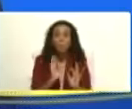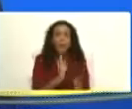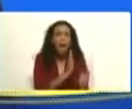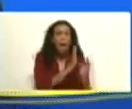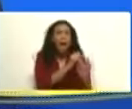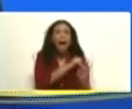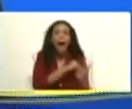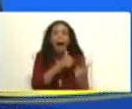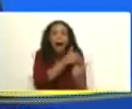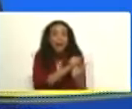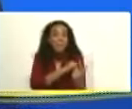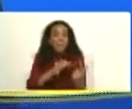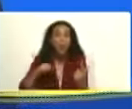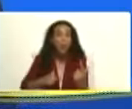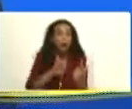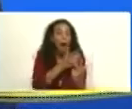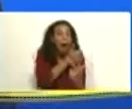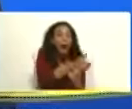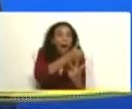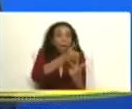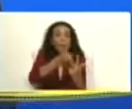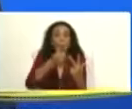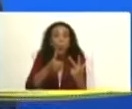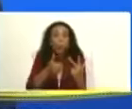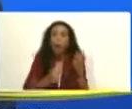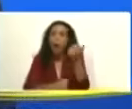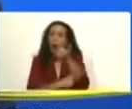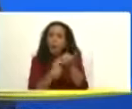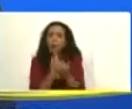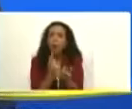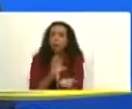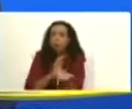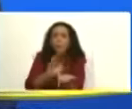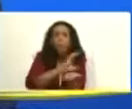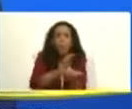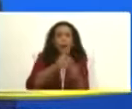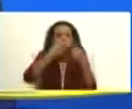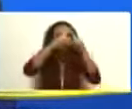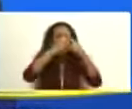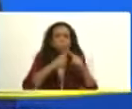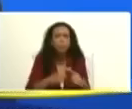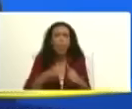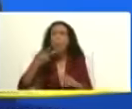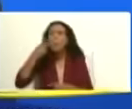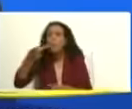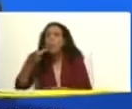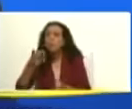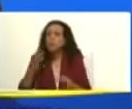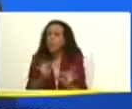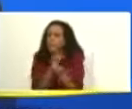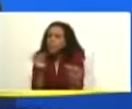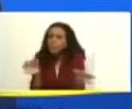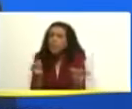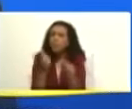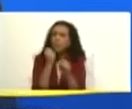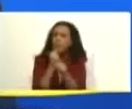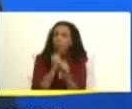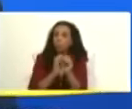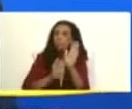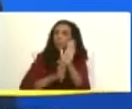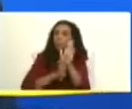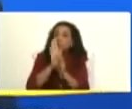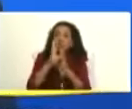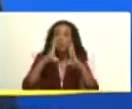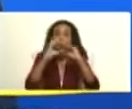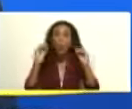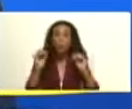particularizado para apoyar con financiamiento, con logística, con políticas correctas, el crecimiento de